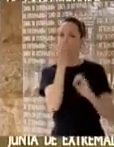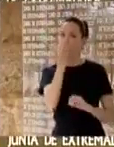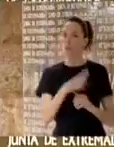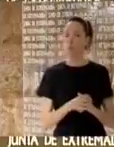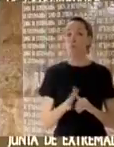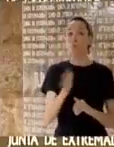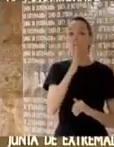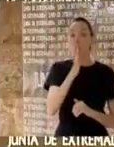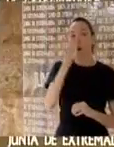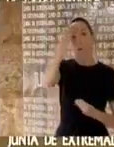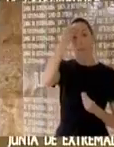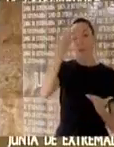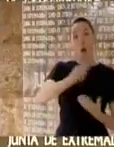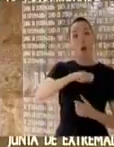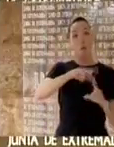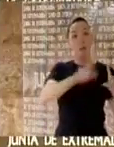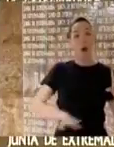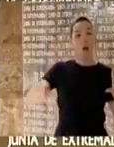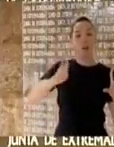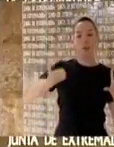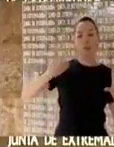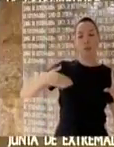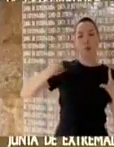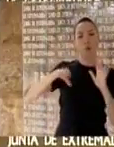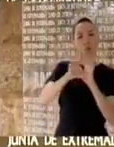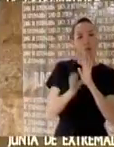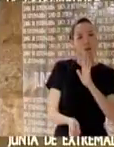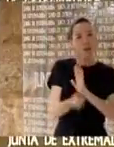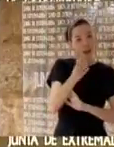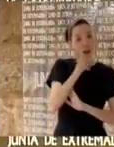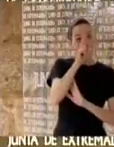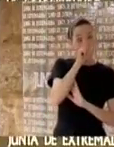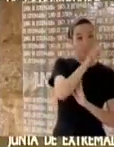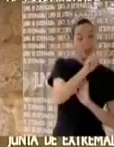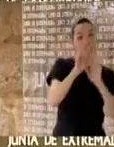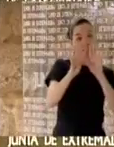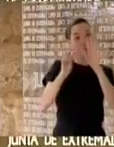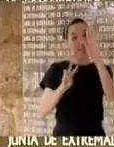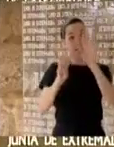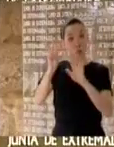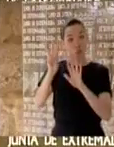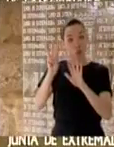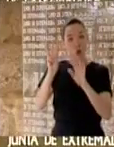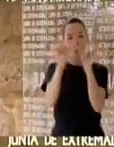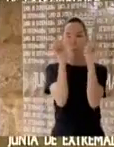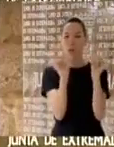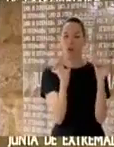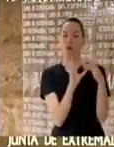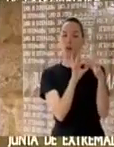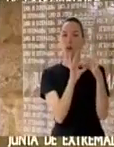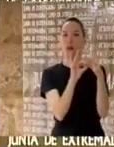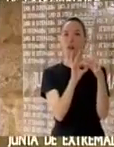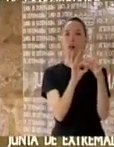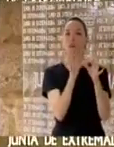grandes éxitos de la España constitucional de 78. Y es el de haber aprendido la lección histórica